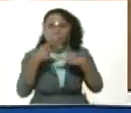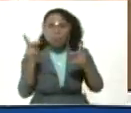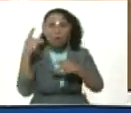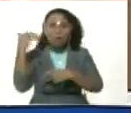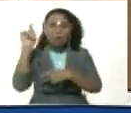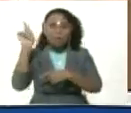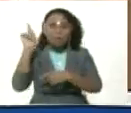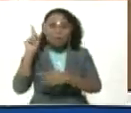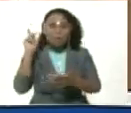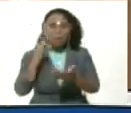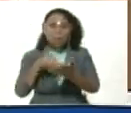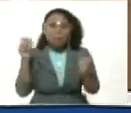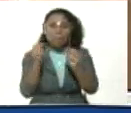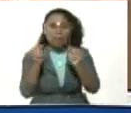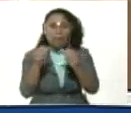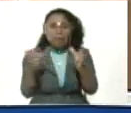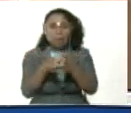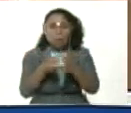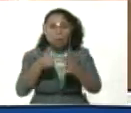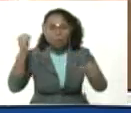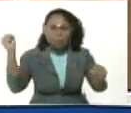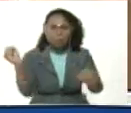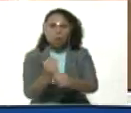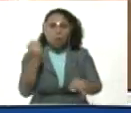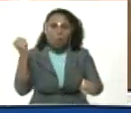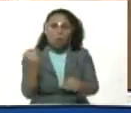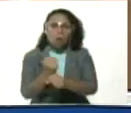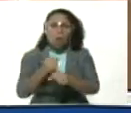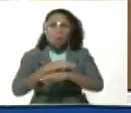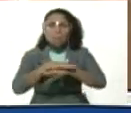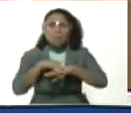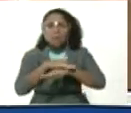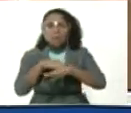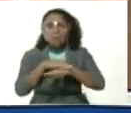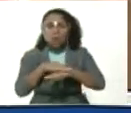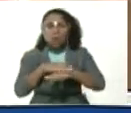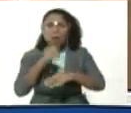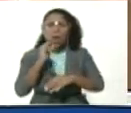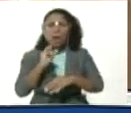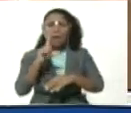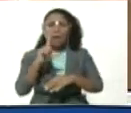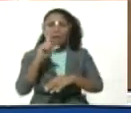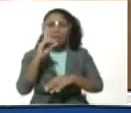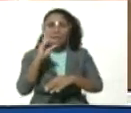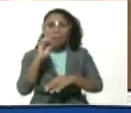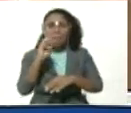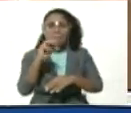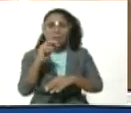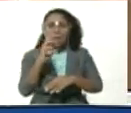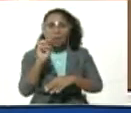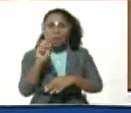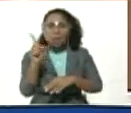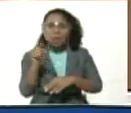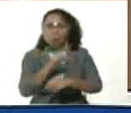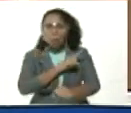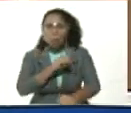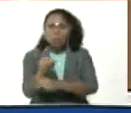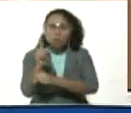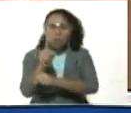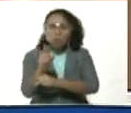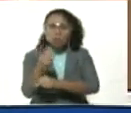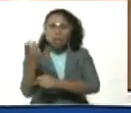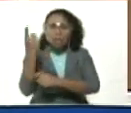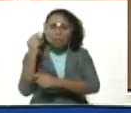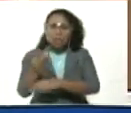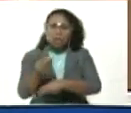Mérida con todo su equipo de trabajo, el ministro Ildemaro Villarruel de Vivienda, cumpliendo las órdenes que